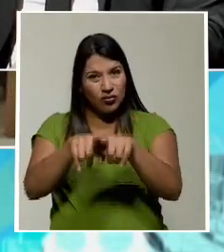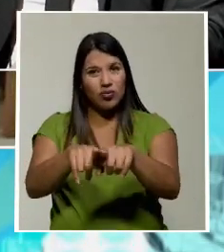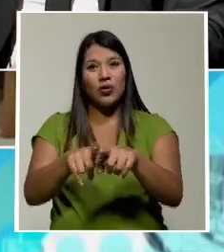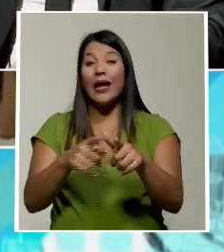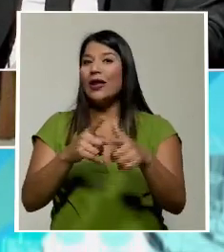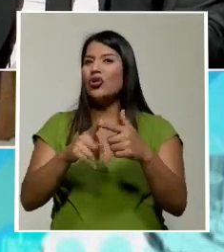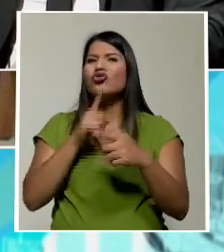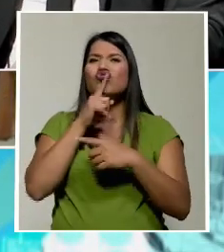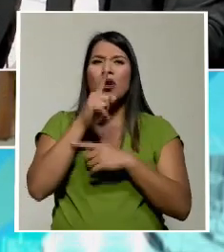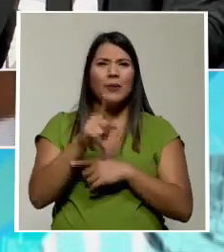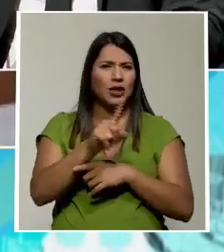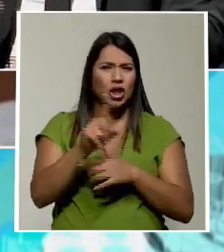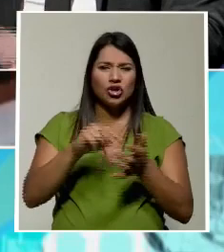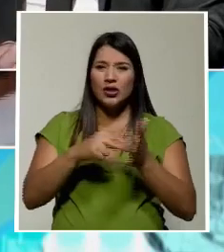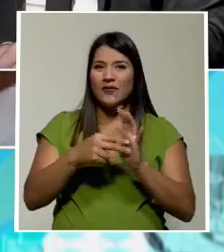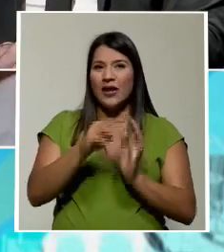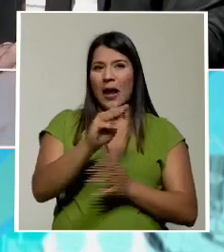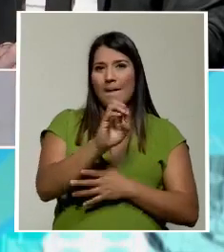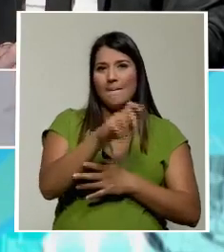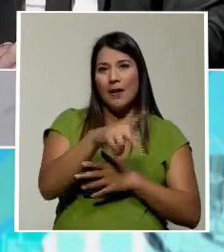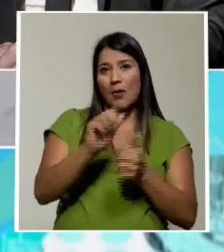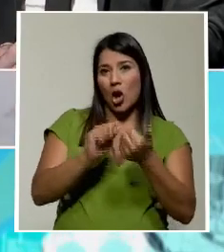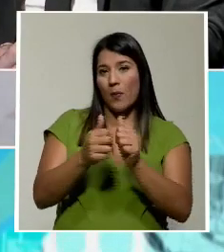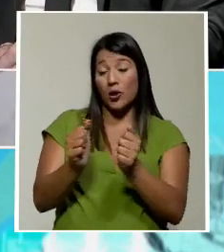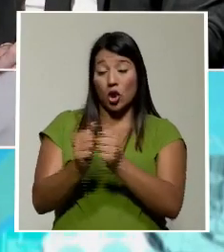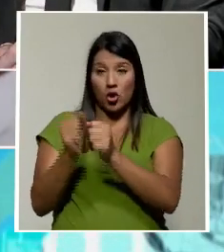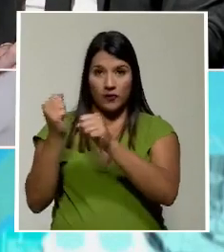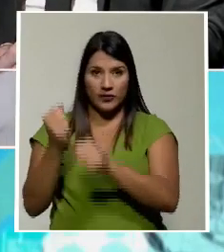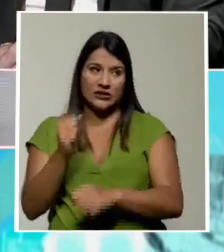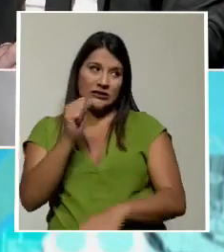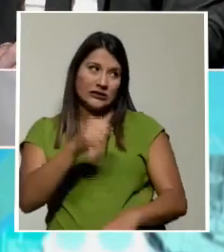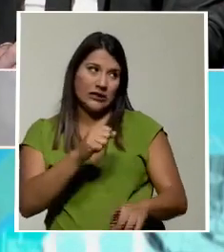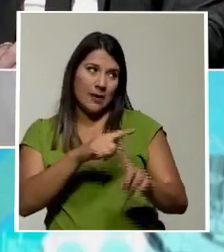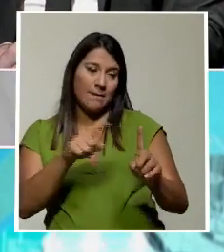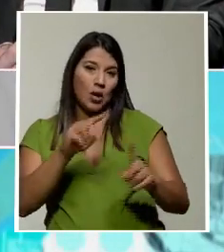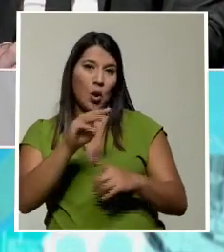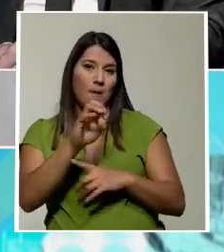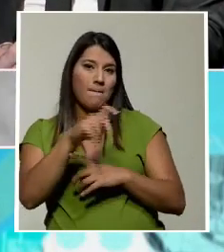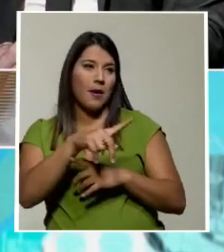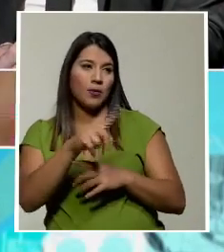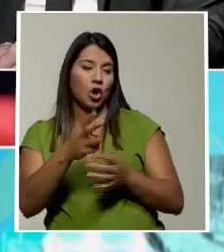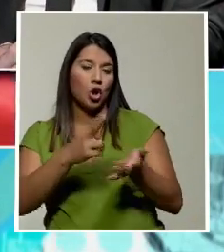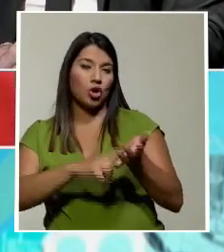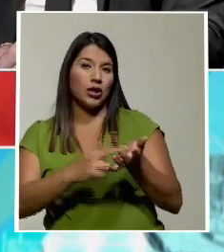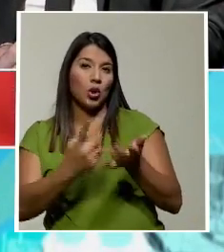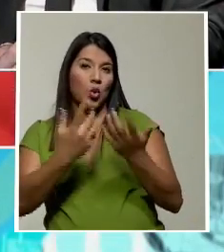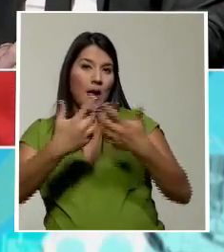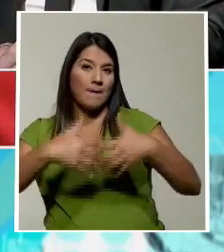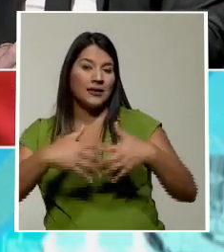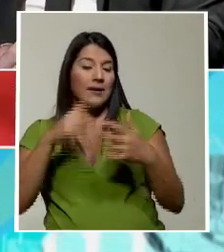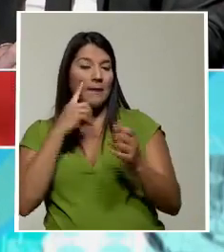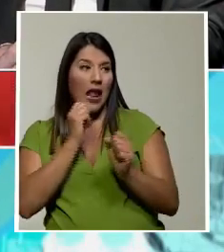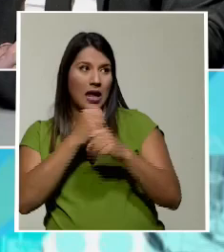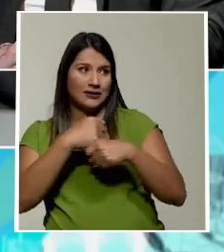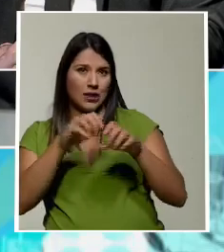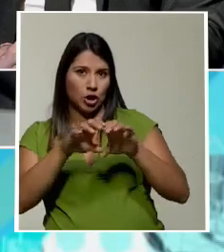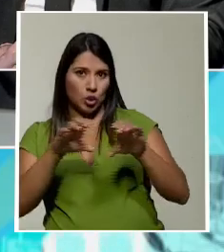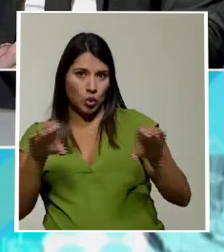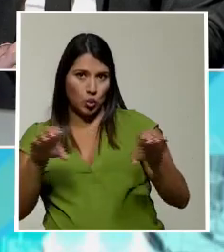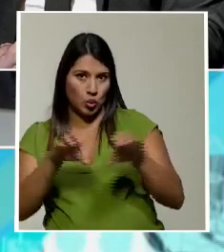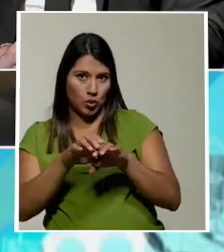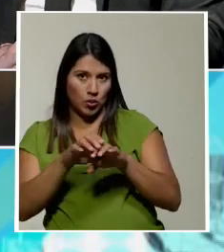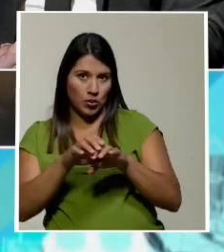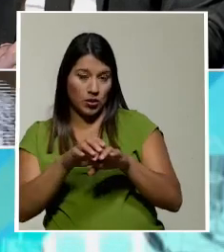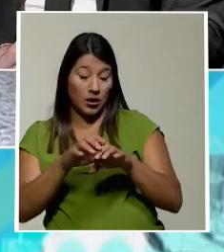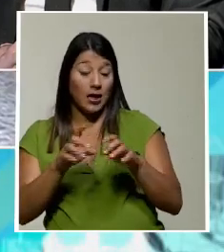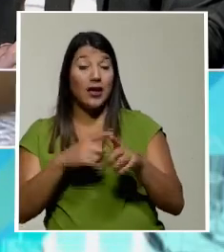del Ministerio de Educación. Sí, pero el Ministerio de Educación no le manda a la IA, que no contrata a una empresa para que le haga la tubería. Aquí el